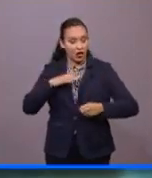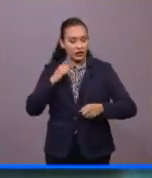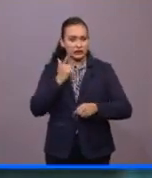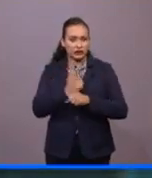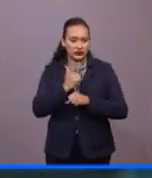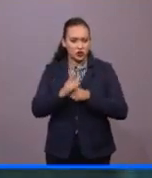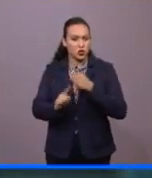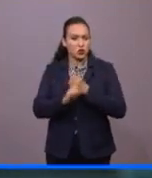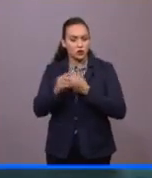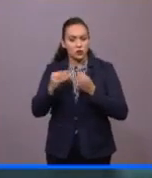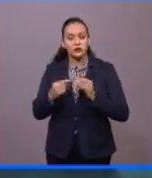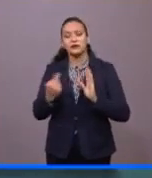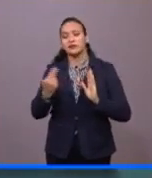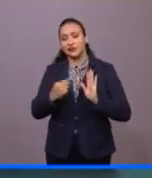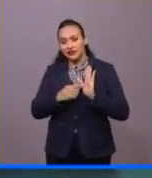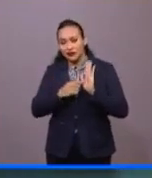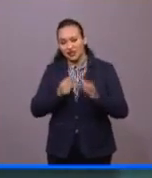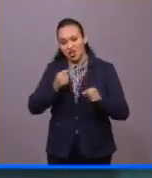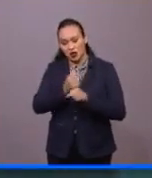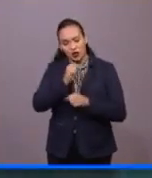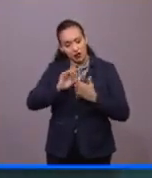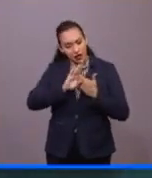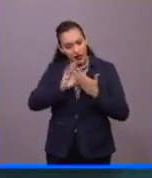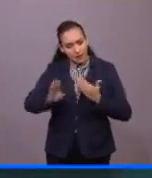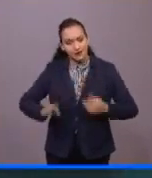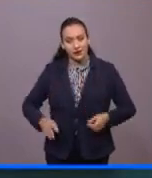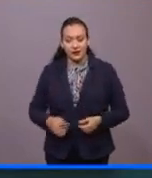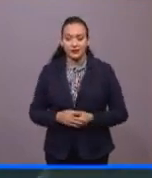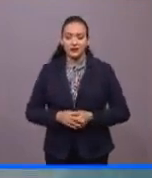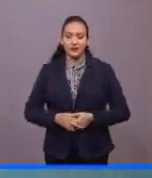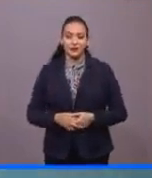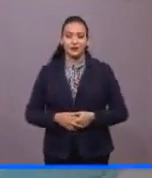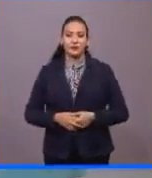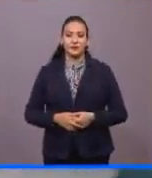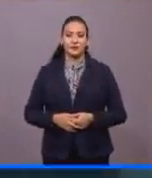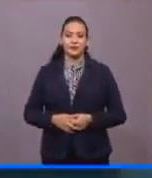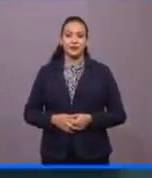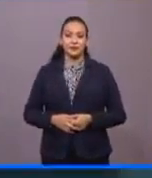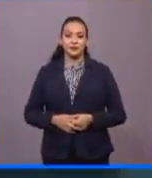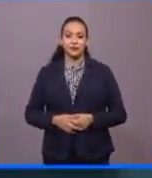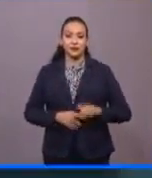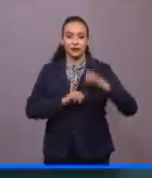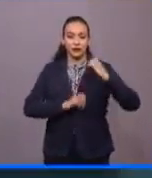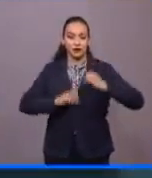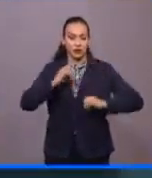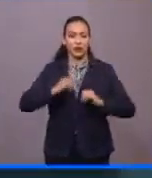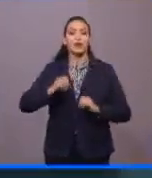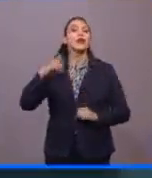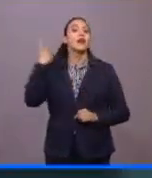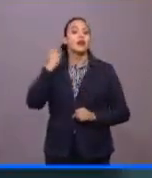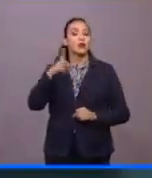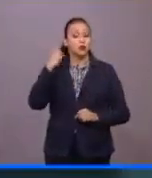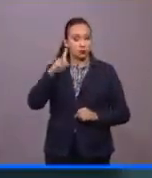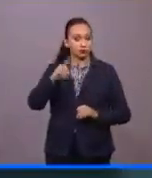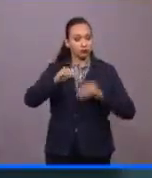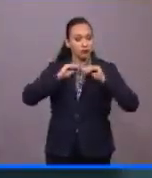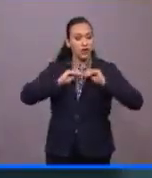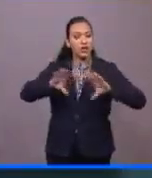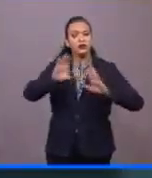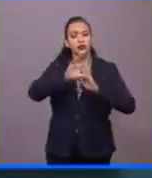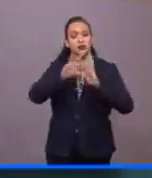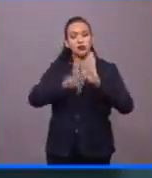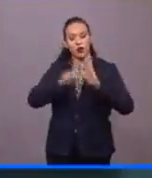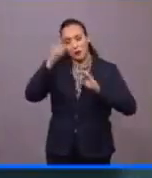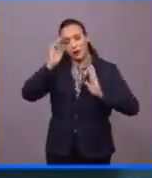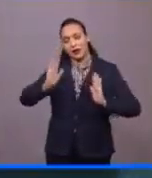para prevenir y visibilizar la tortura en sus funciones cotidianas. El Poder Judicial de Durango lanzó la convocatoria